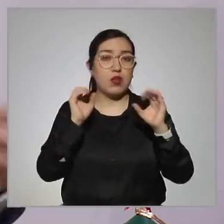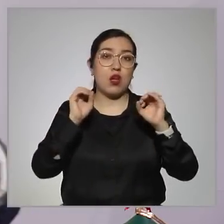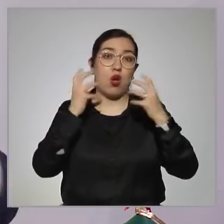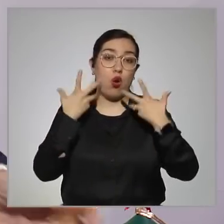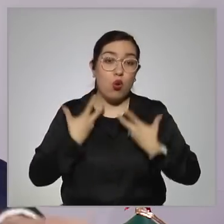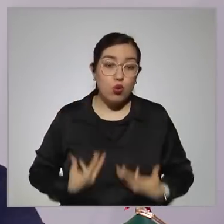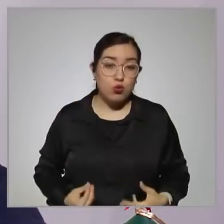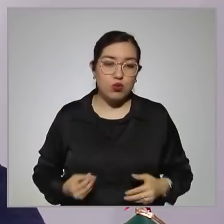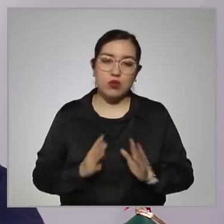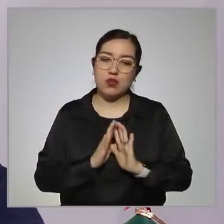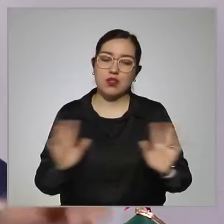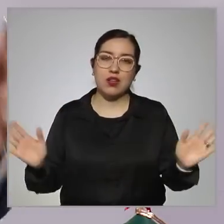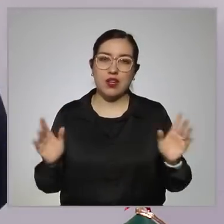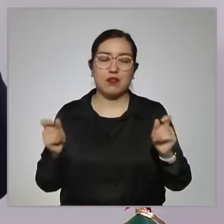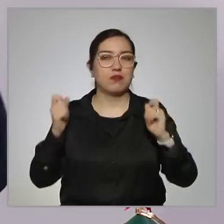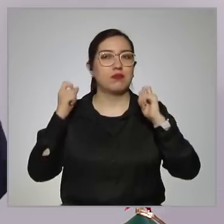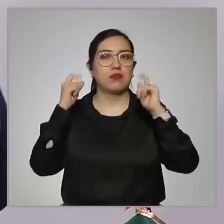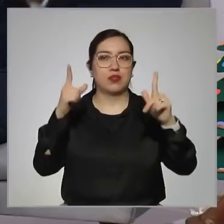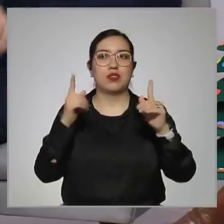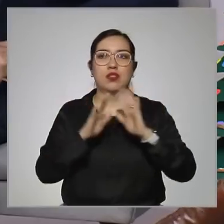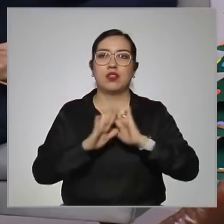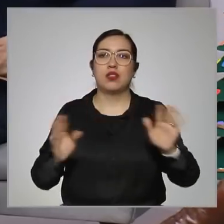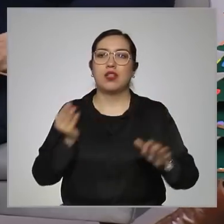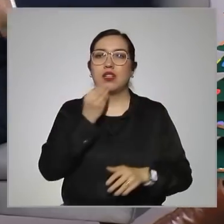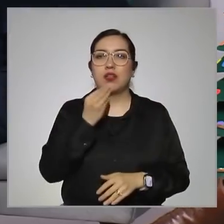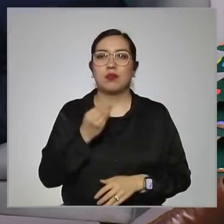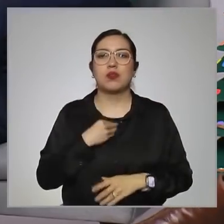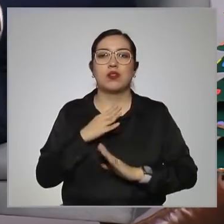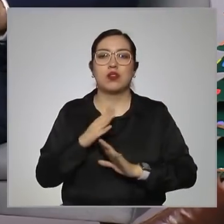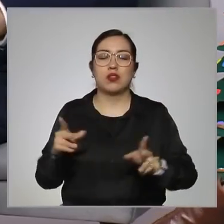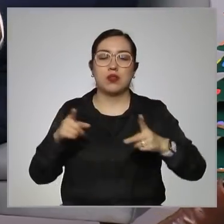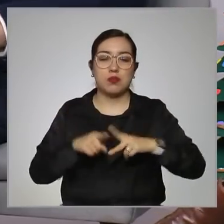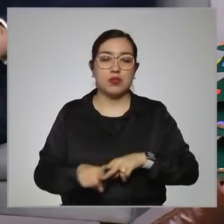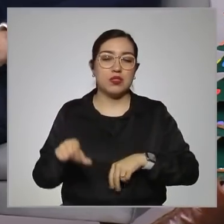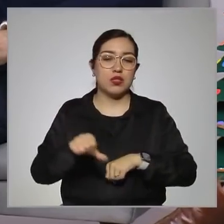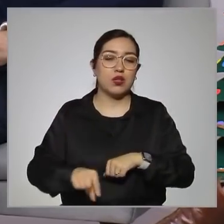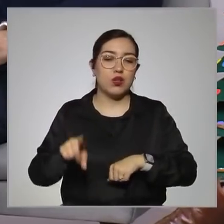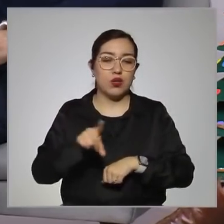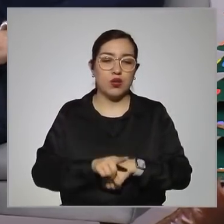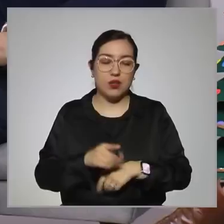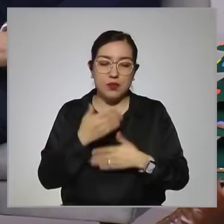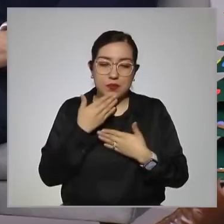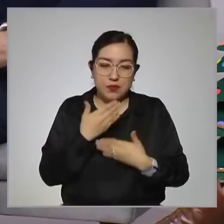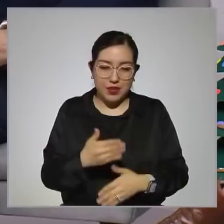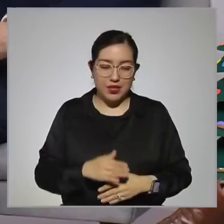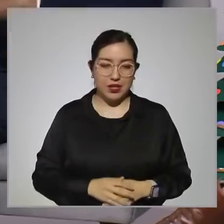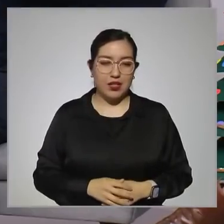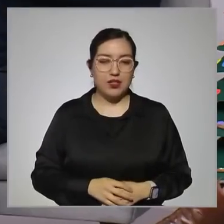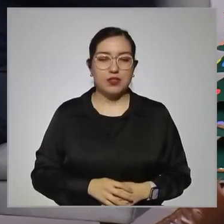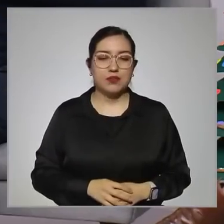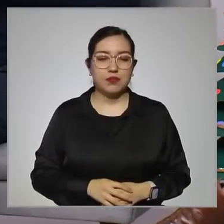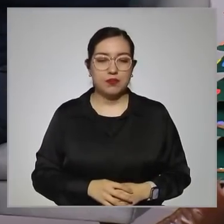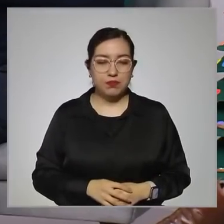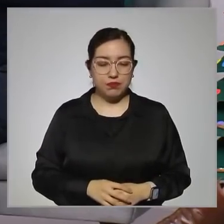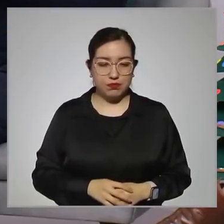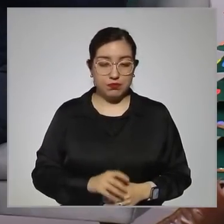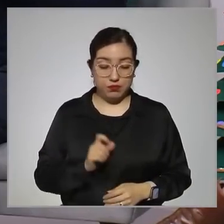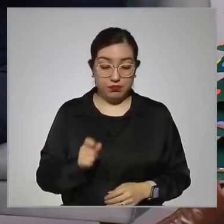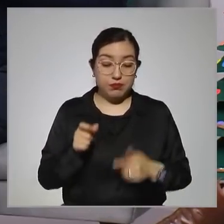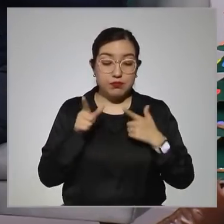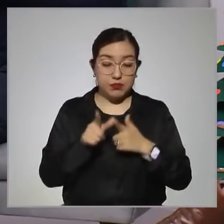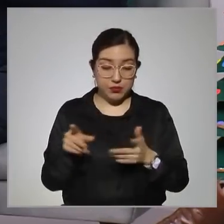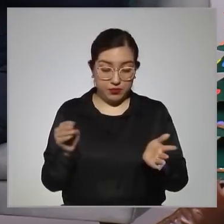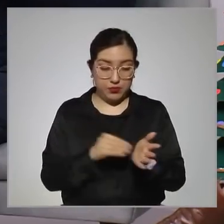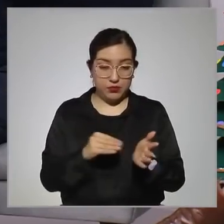te despabila. Y dices, ahora ya voy a comenzar, viene el día, ¿no? De decir, sigo vivo y